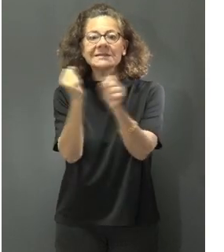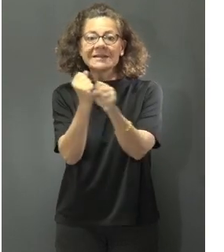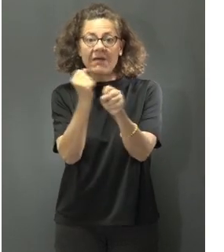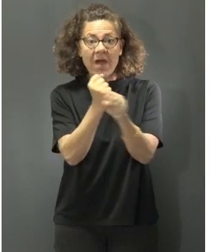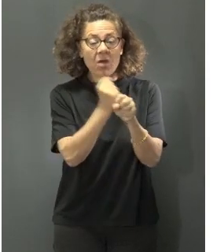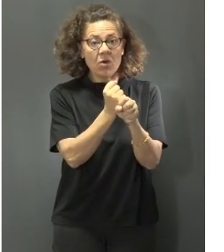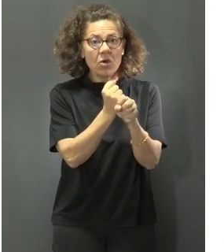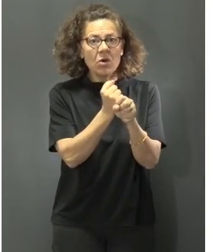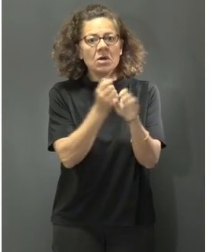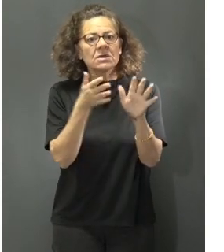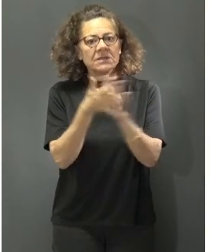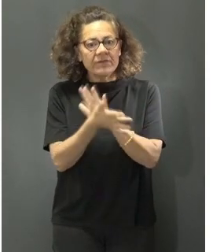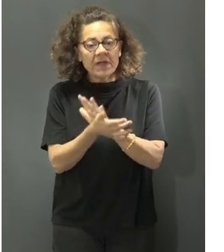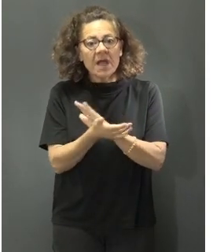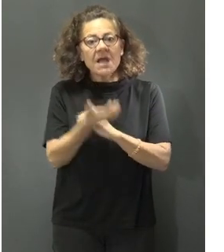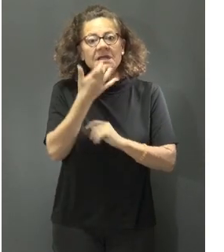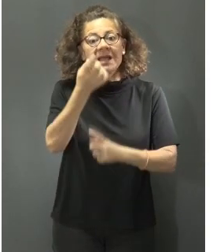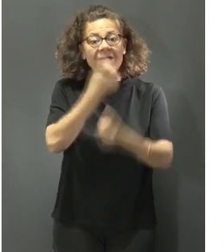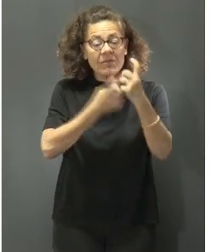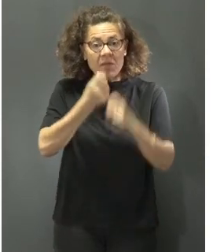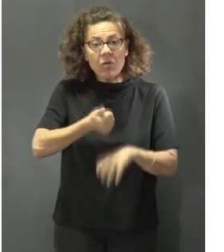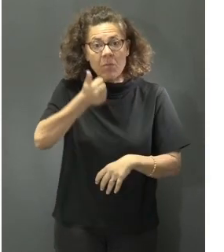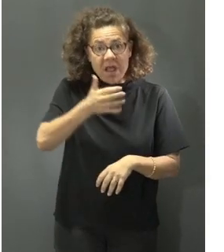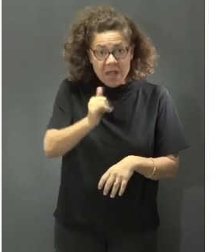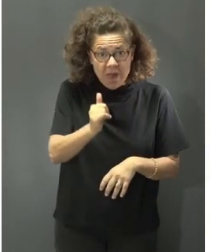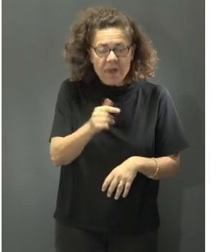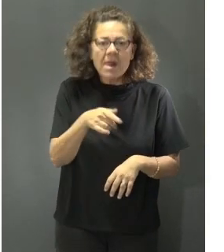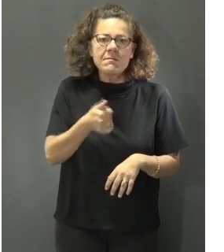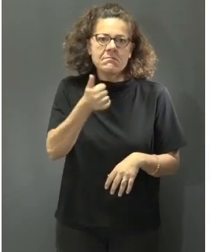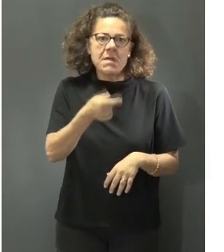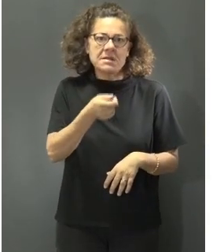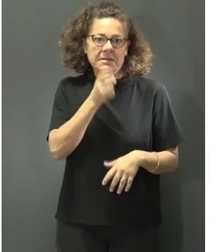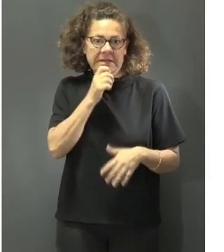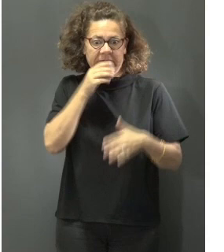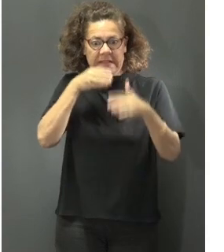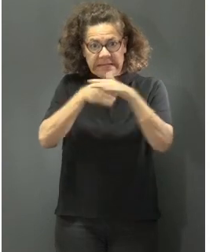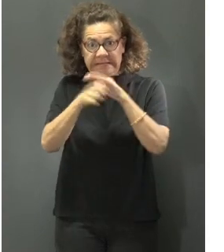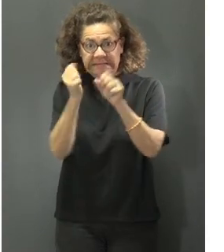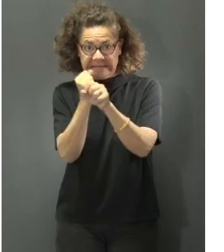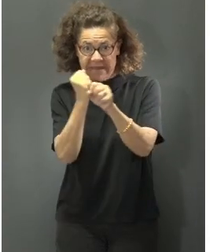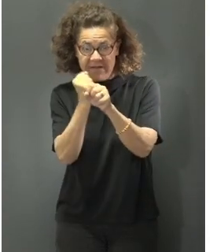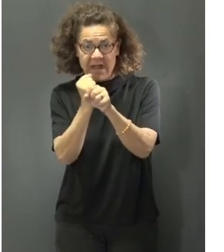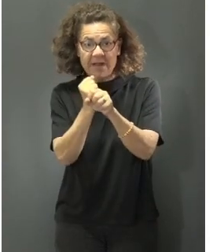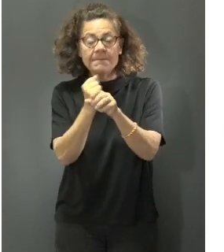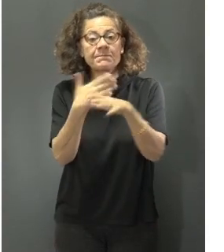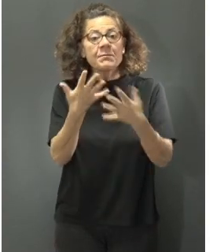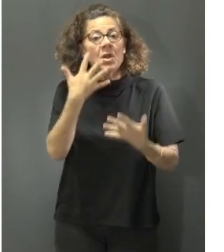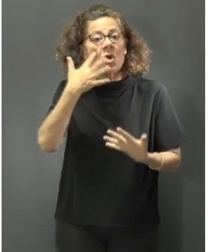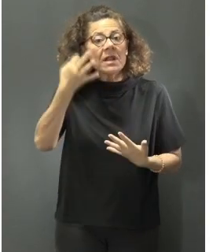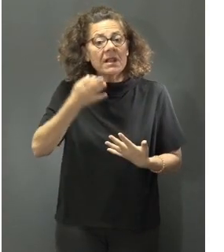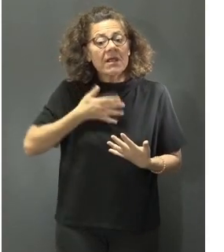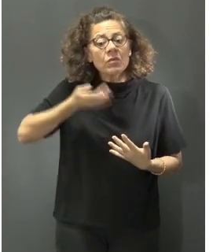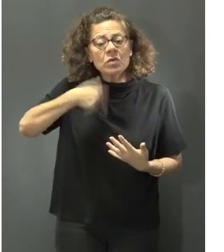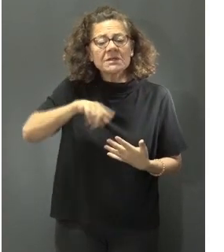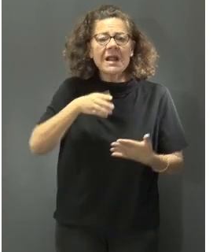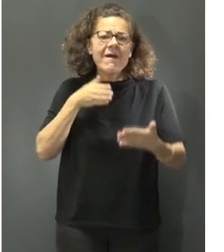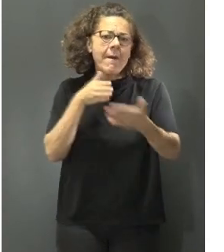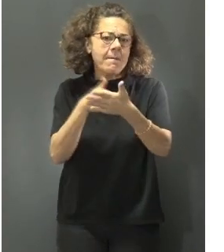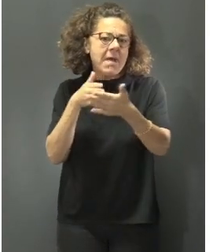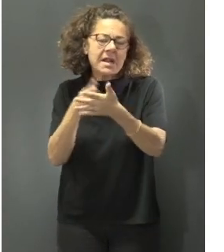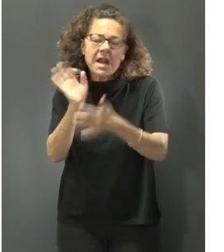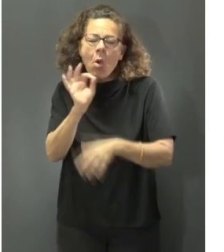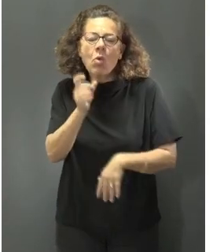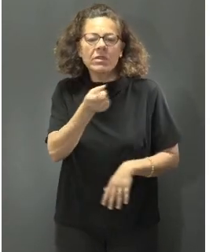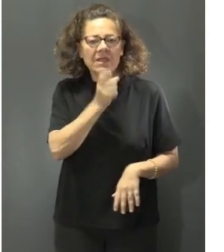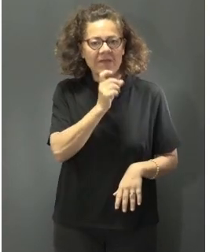más trabajar cuanto más información tienes y cuanto más accedes a ello. Pero en realidad, nuestra dificultad o barrera, por usar un